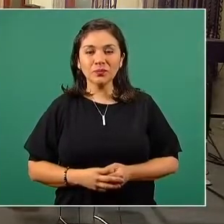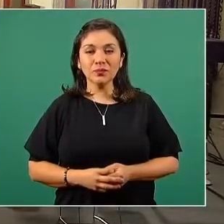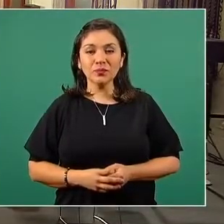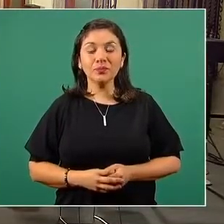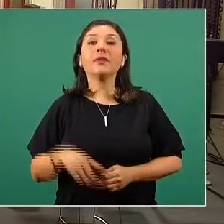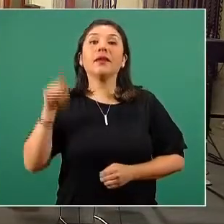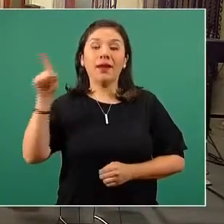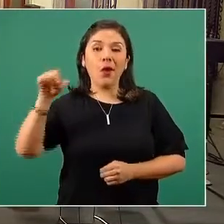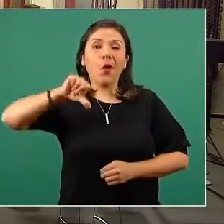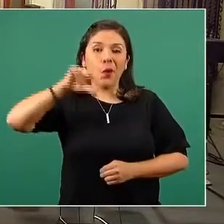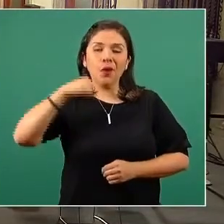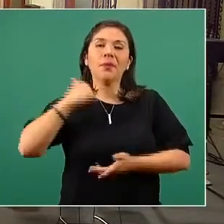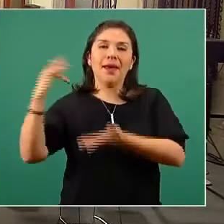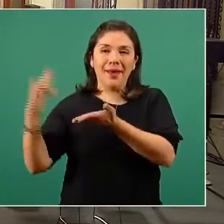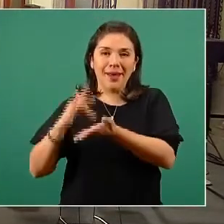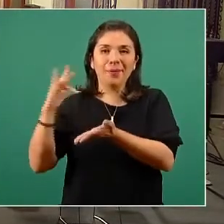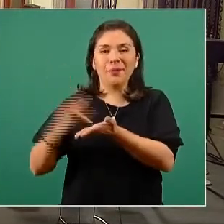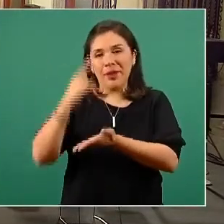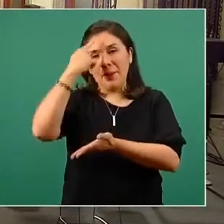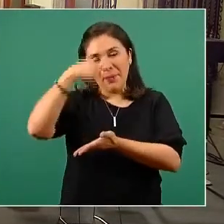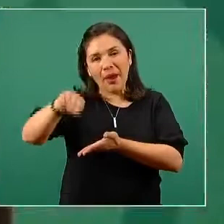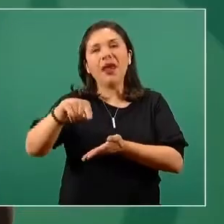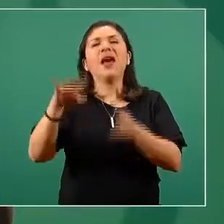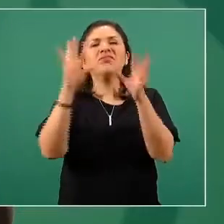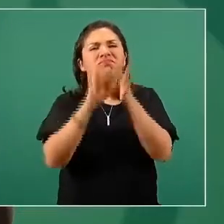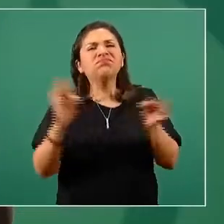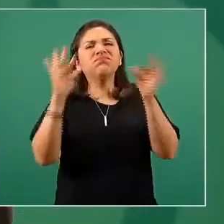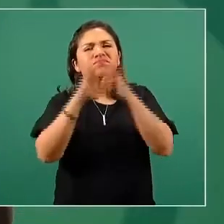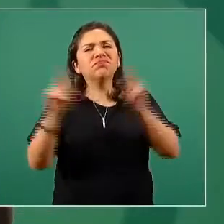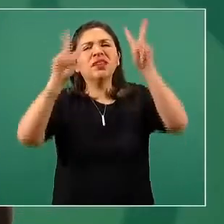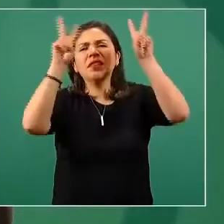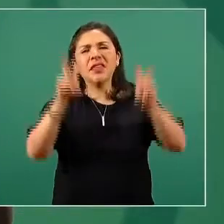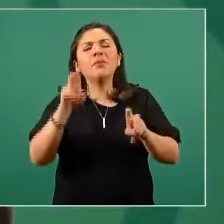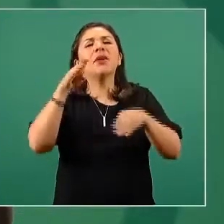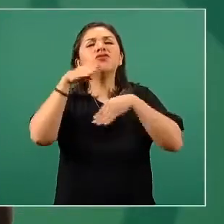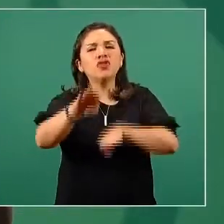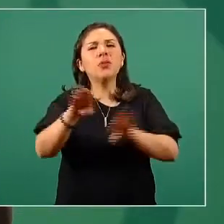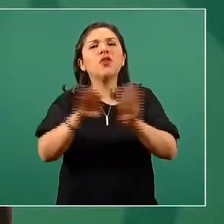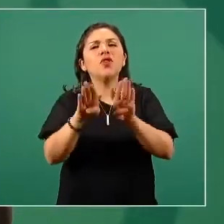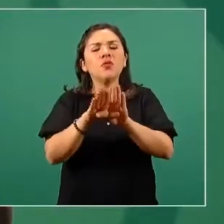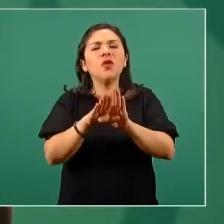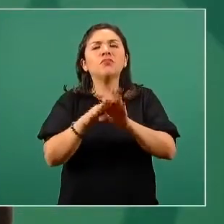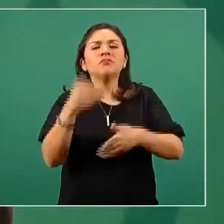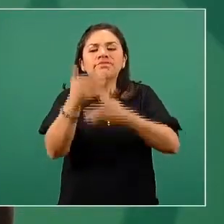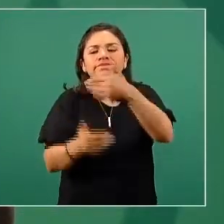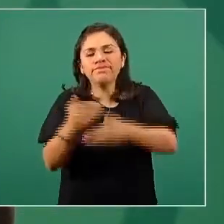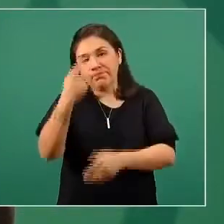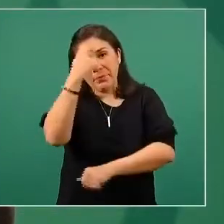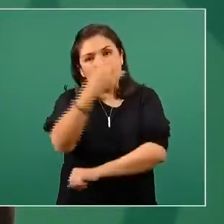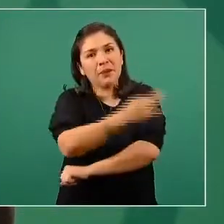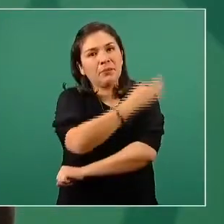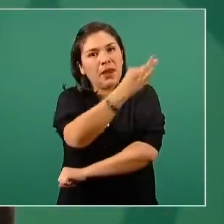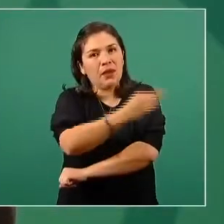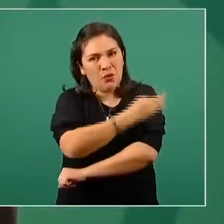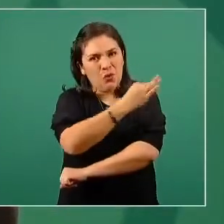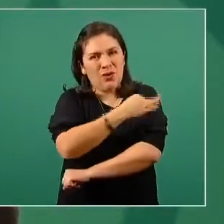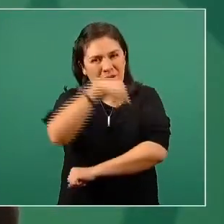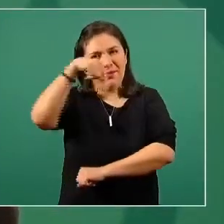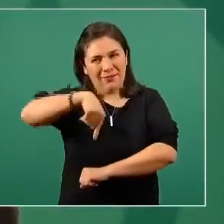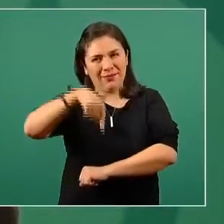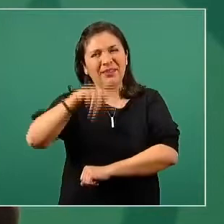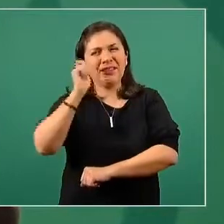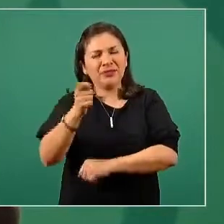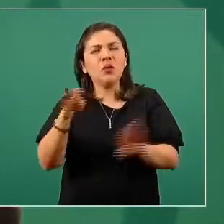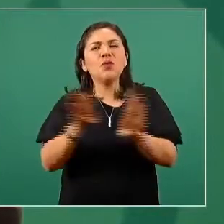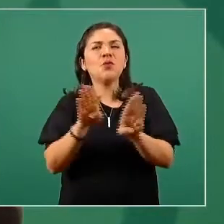Él nos estará apoyando justo en el apartado de la presentación de avance de la estrategia de la vacunación